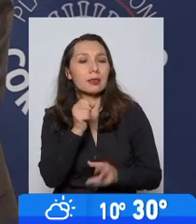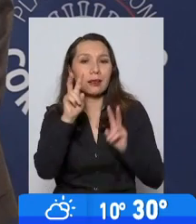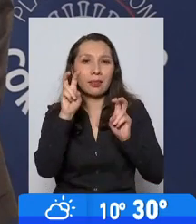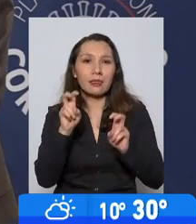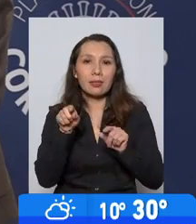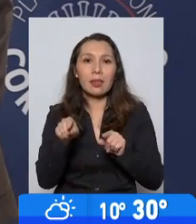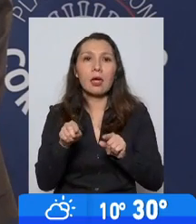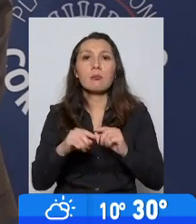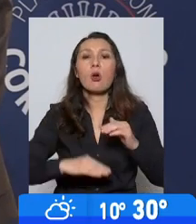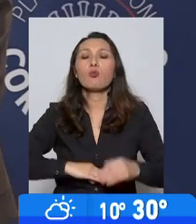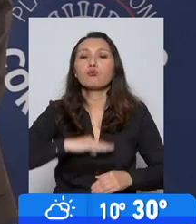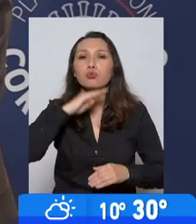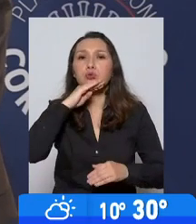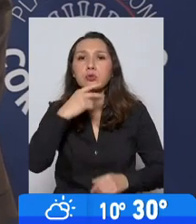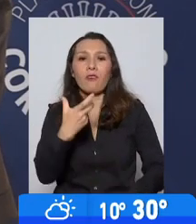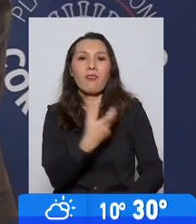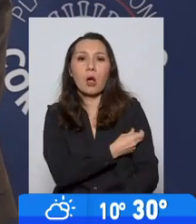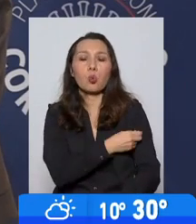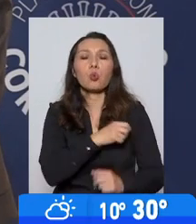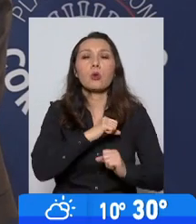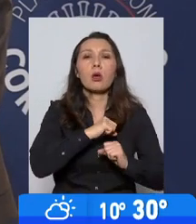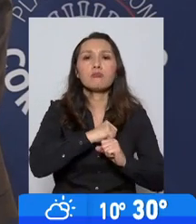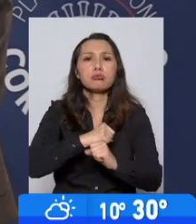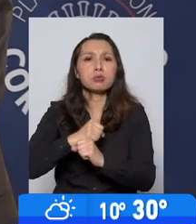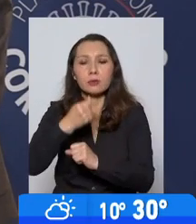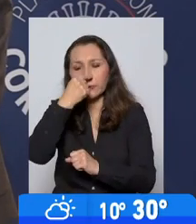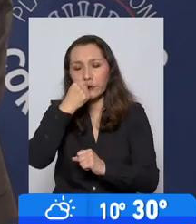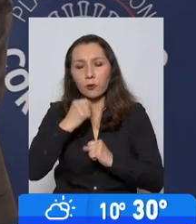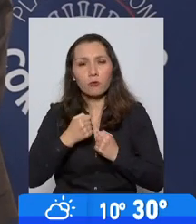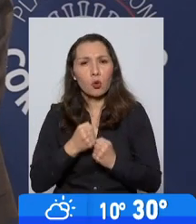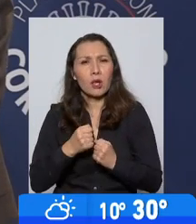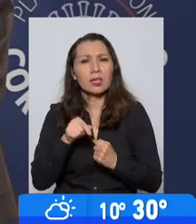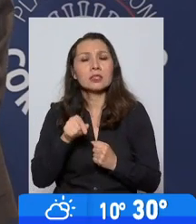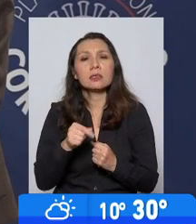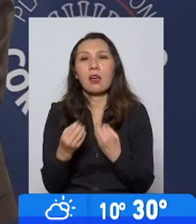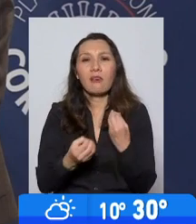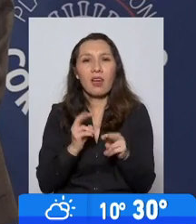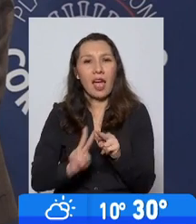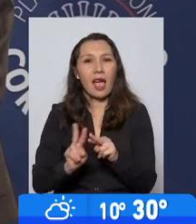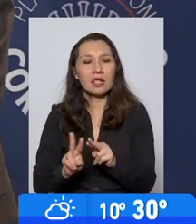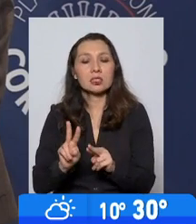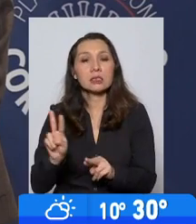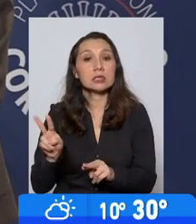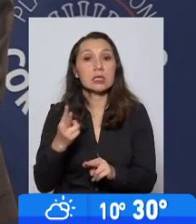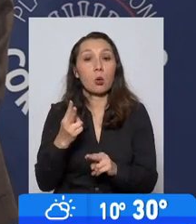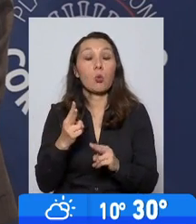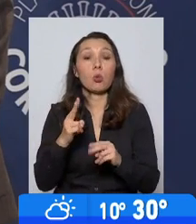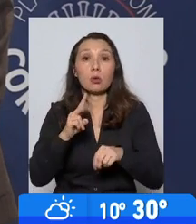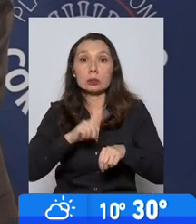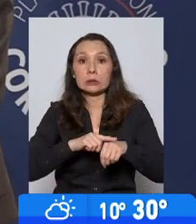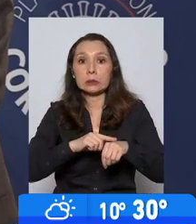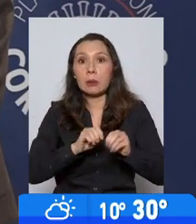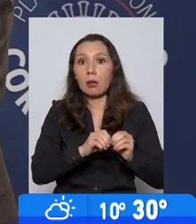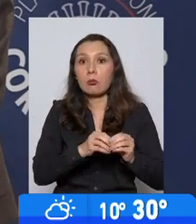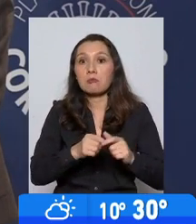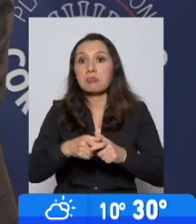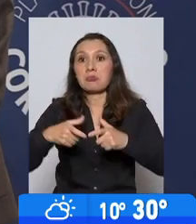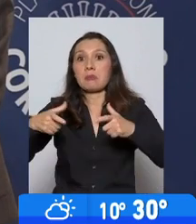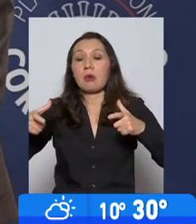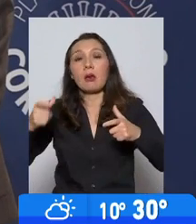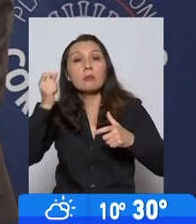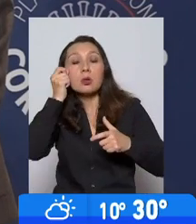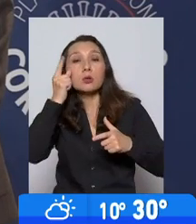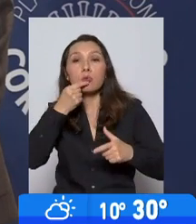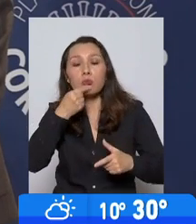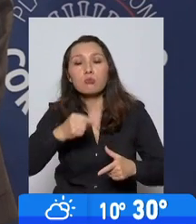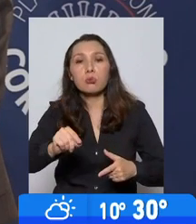el tema del stock de las vacunas por influenza. ¿Qué va a hacer con esto y sobre todo ante esta segunda ola que se va a dar a conocer